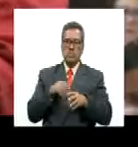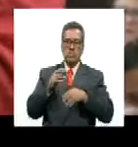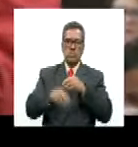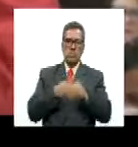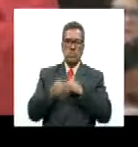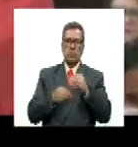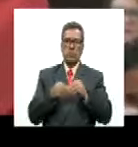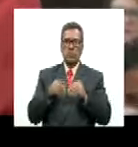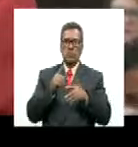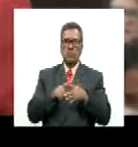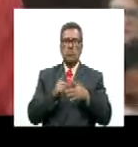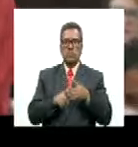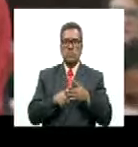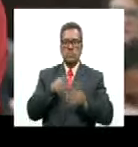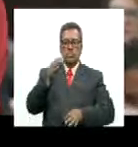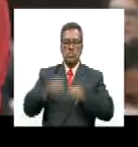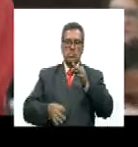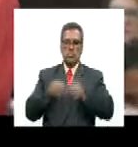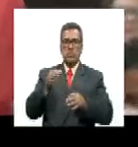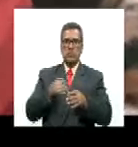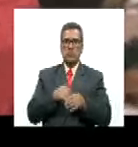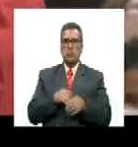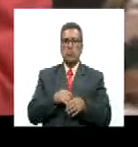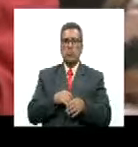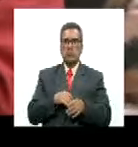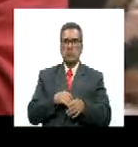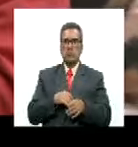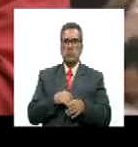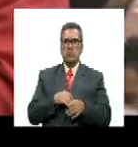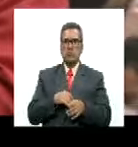establece un marco jurídico que